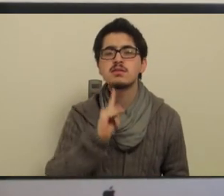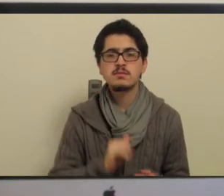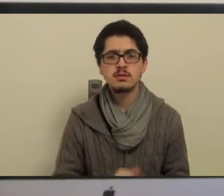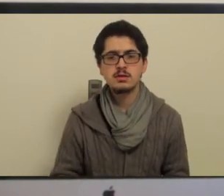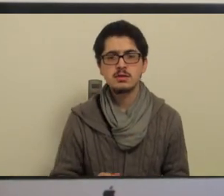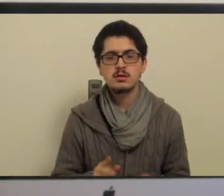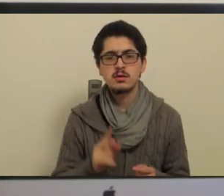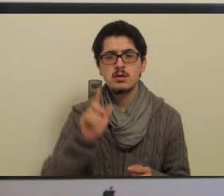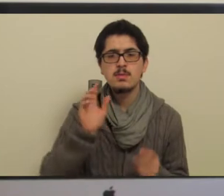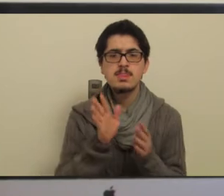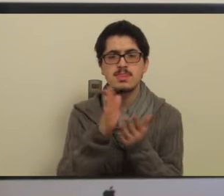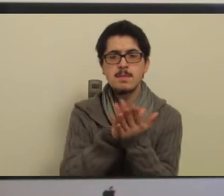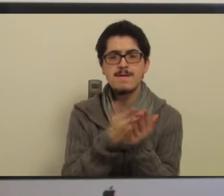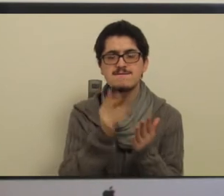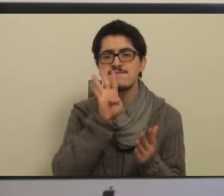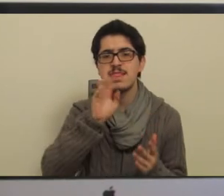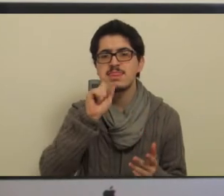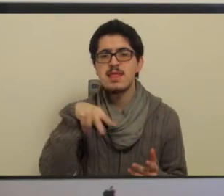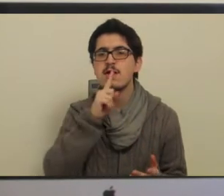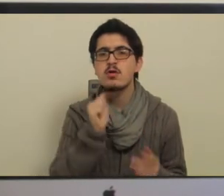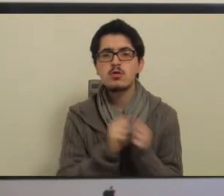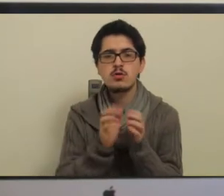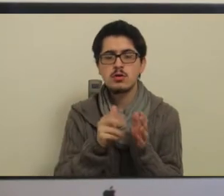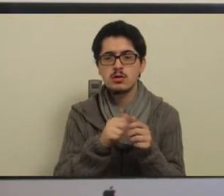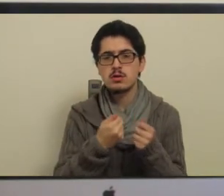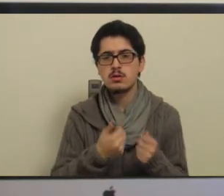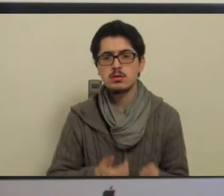editorial es Lumen. Su formato es tapa blanda con solapas.